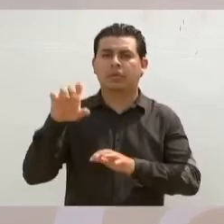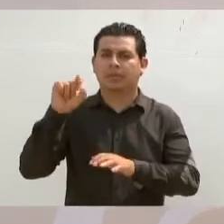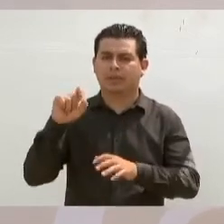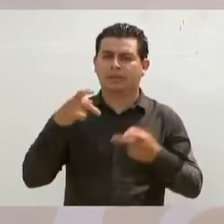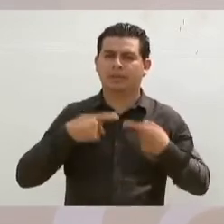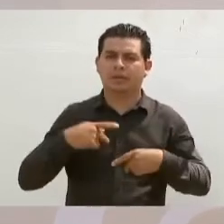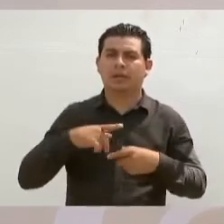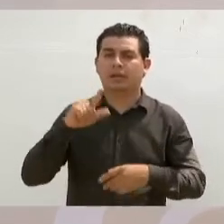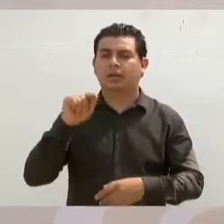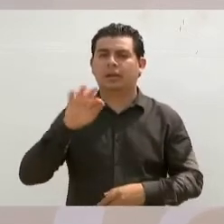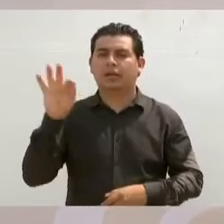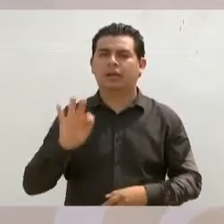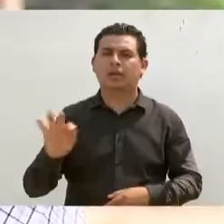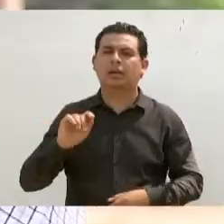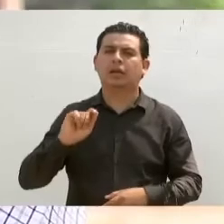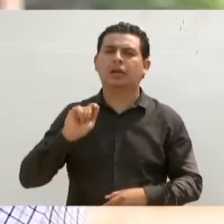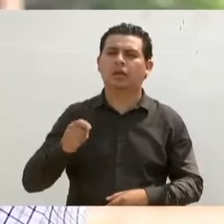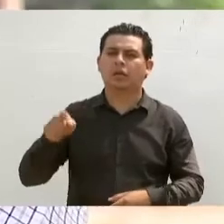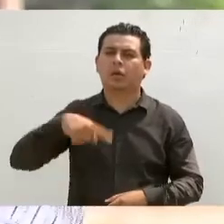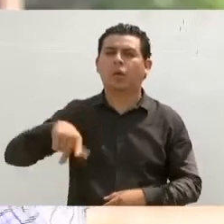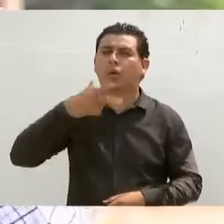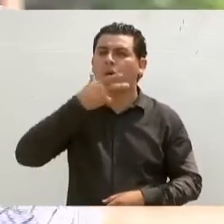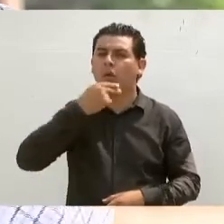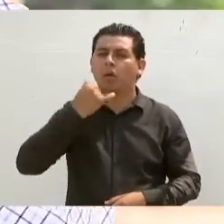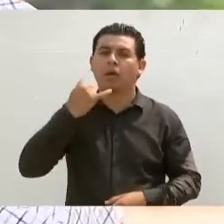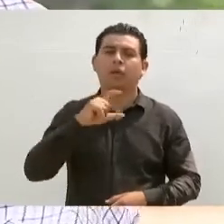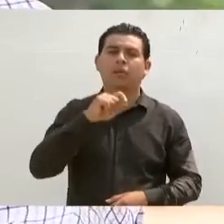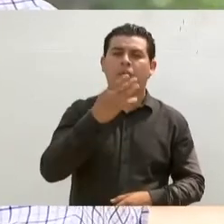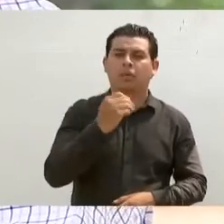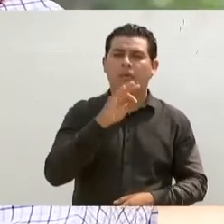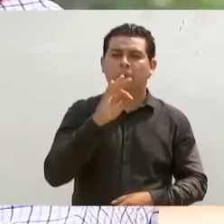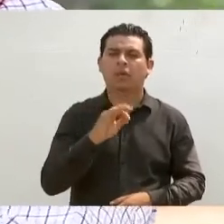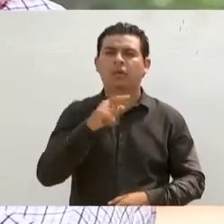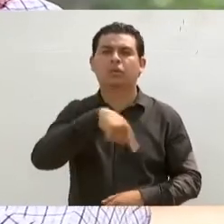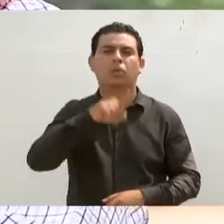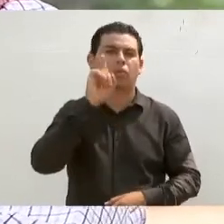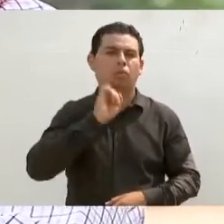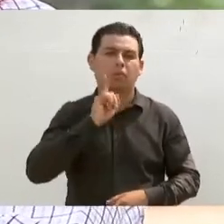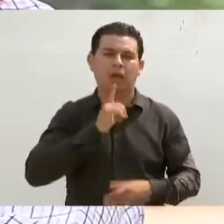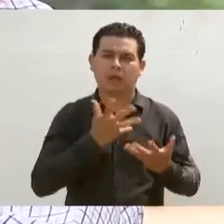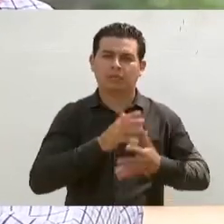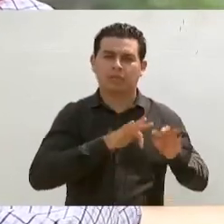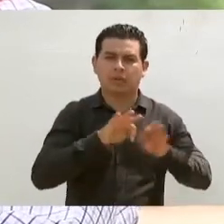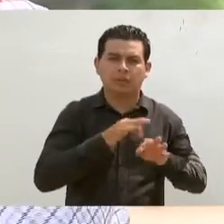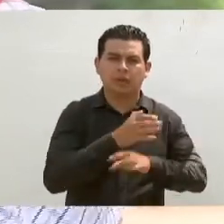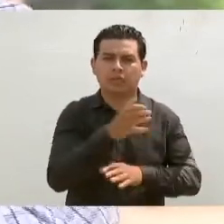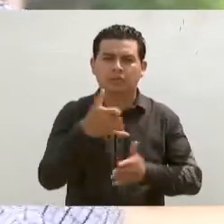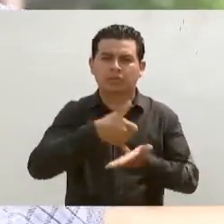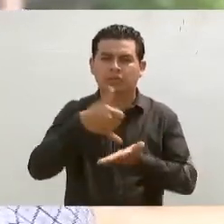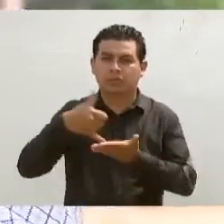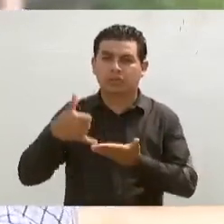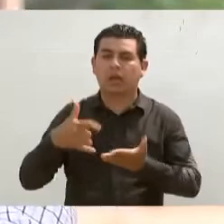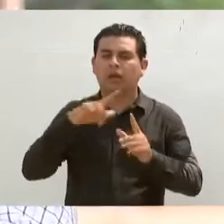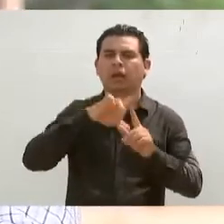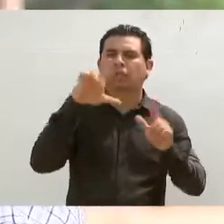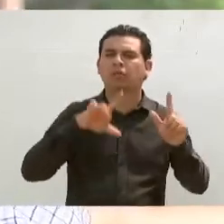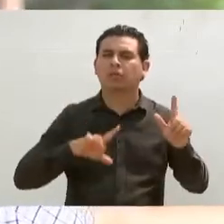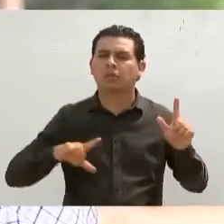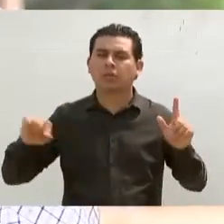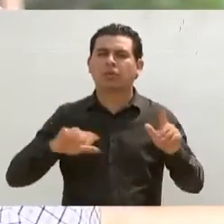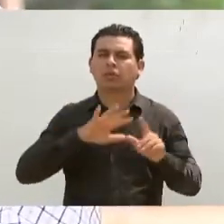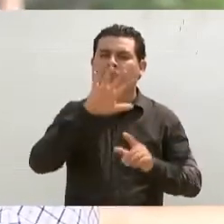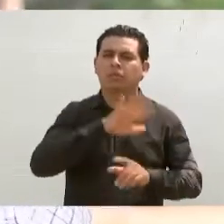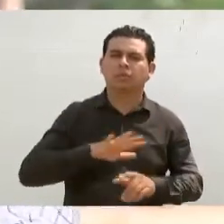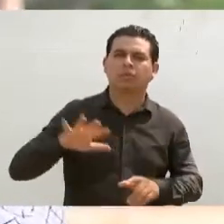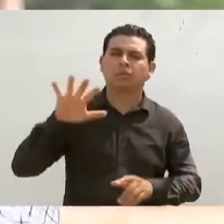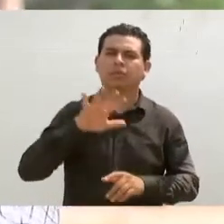420.920, 70% son hombres y 29% son mujeres. Y a nivel nacional se ha